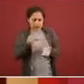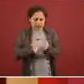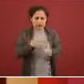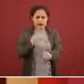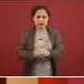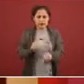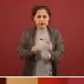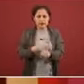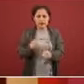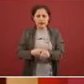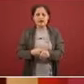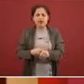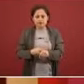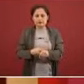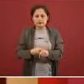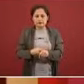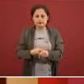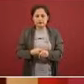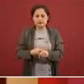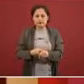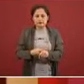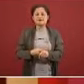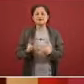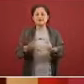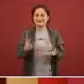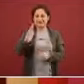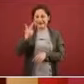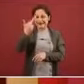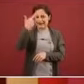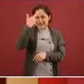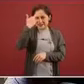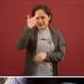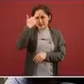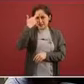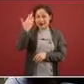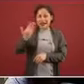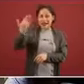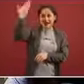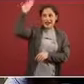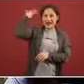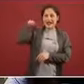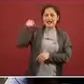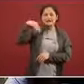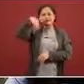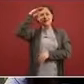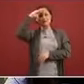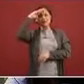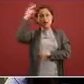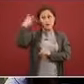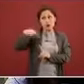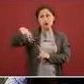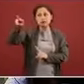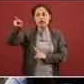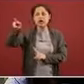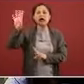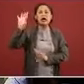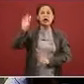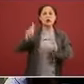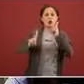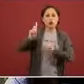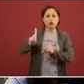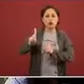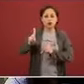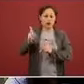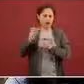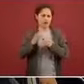2 semanas ya no es relevante el antecedente de viaje. Ya hay tal circulación en todo el mundo, en todos